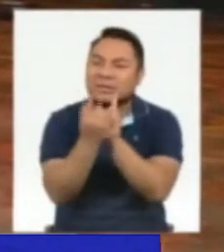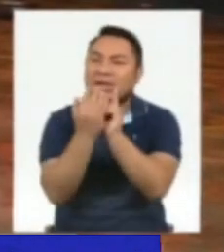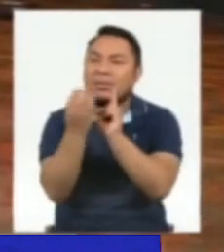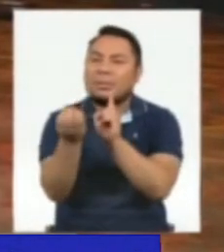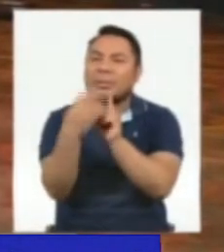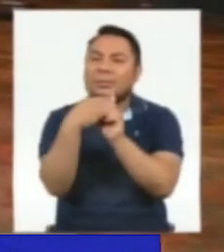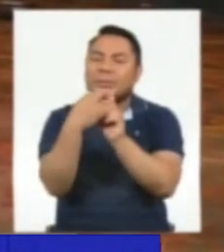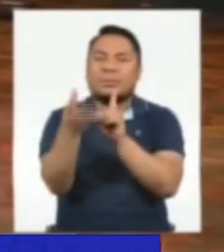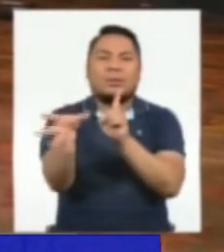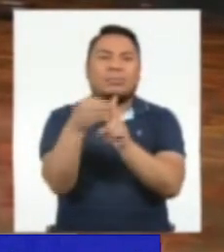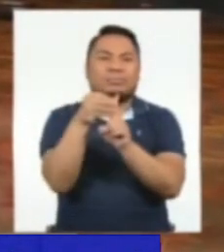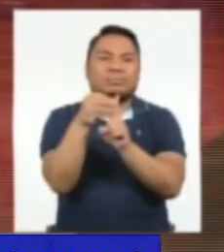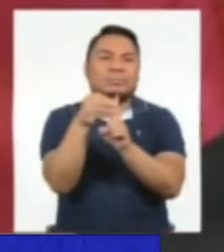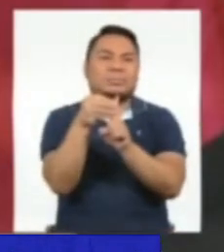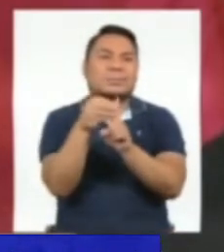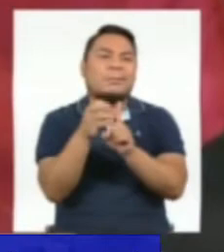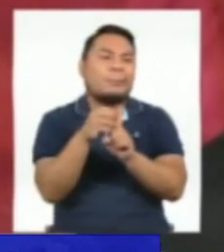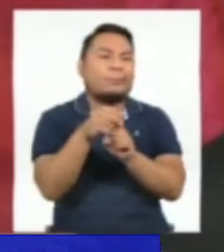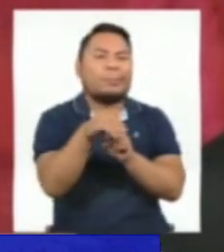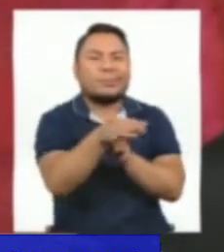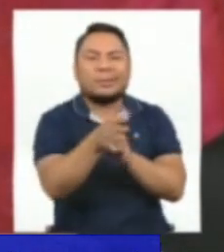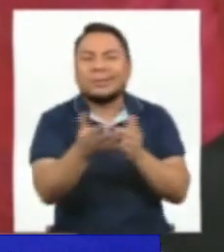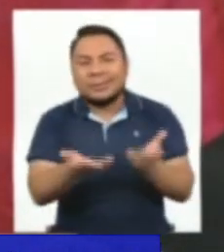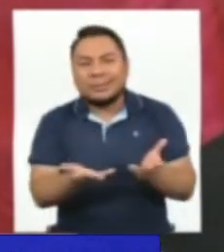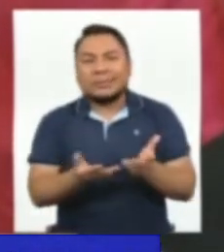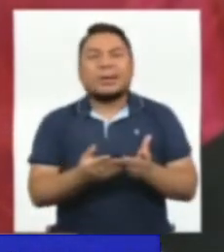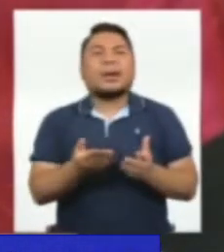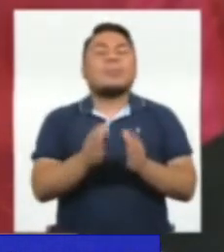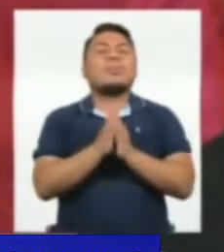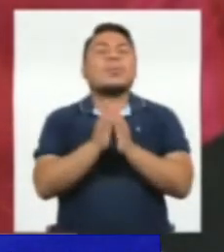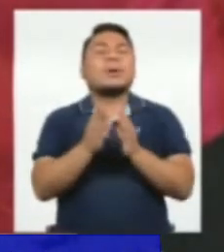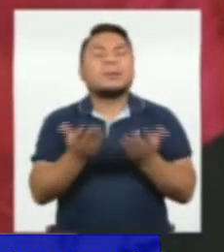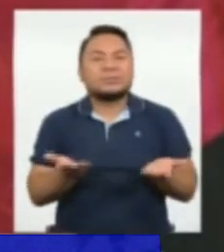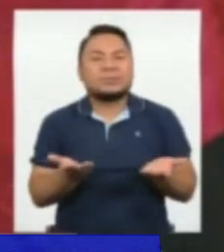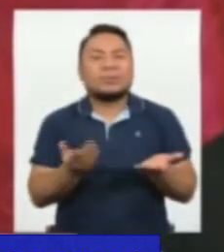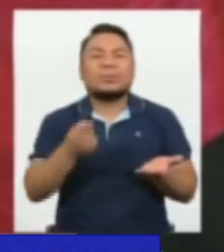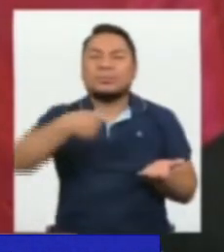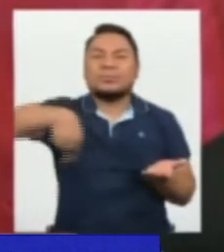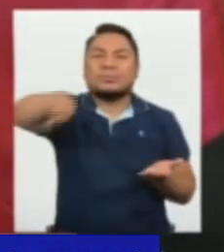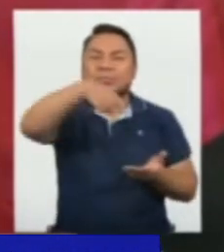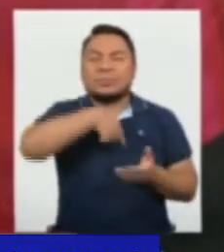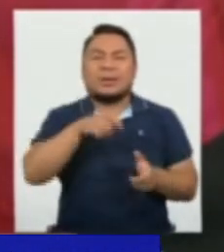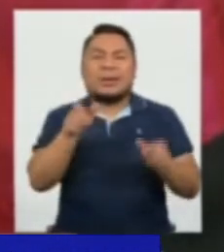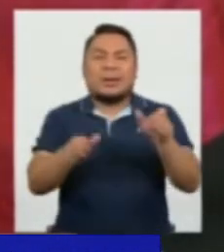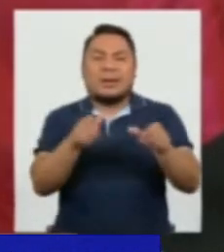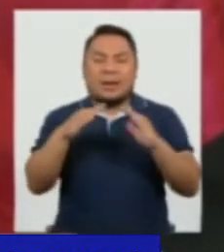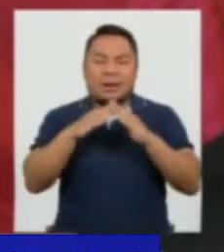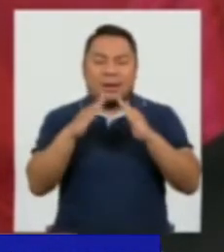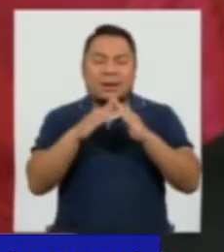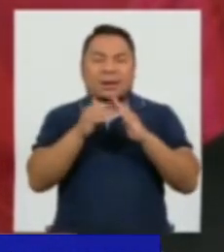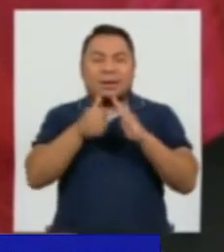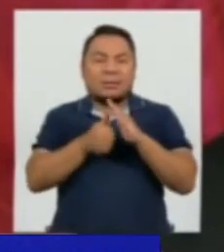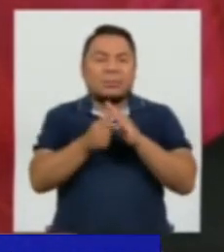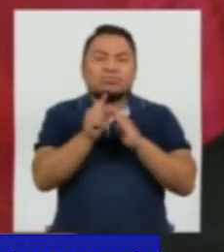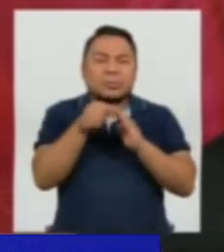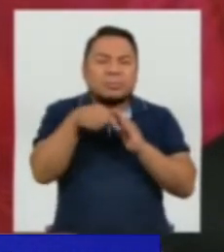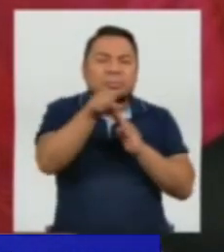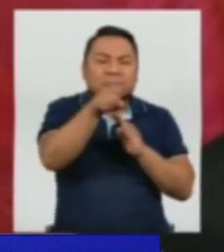importante hacer el máximo esfuerzo de circular desmovilizarse lo menos